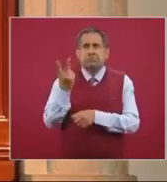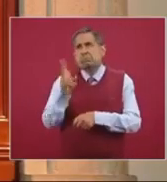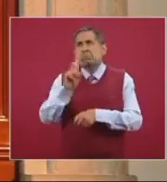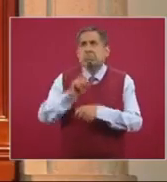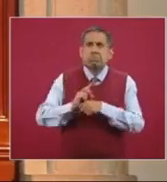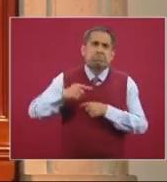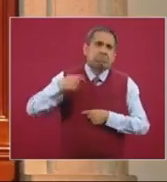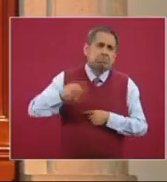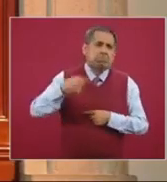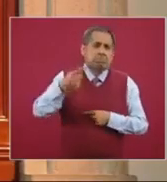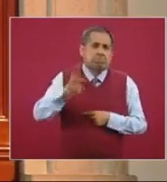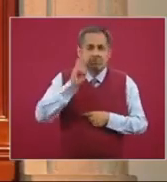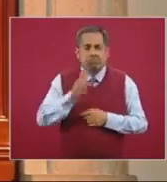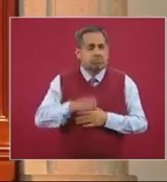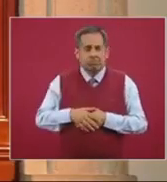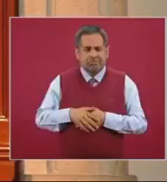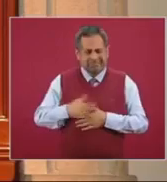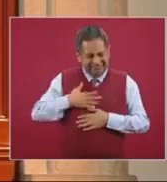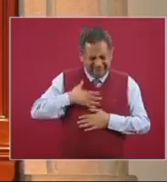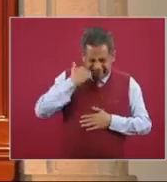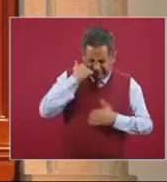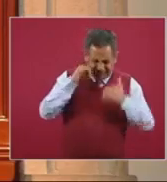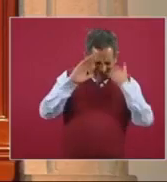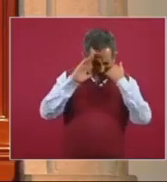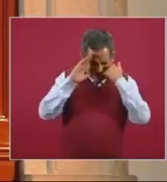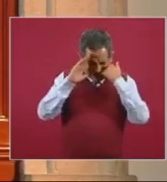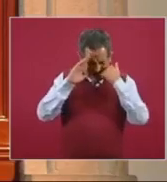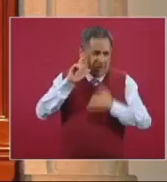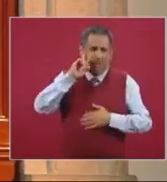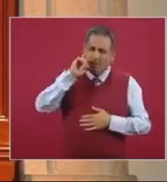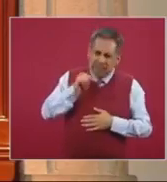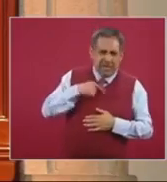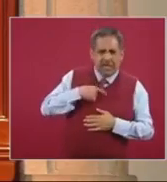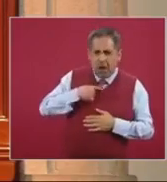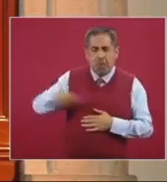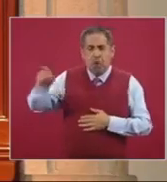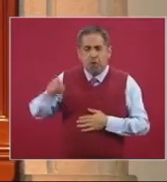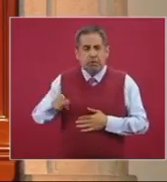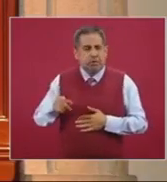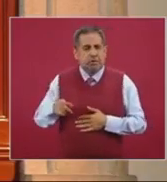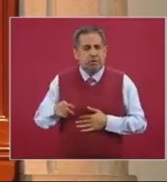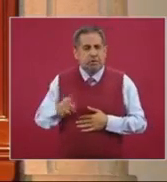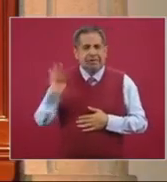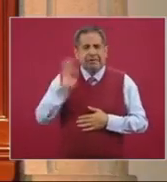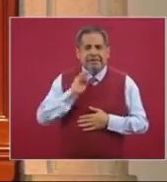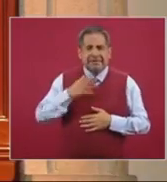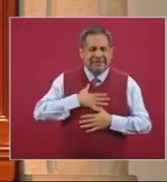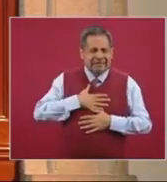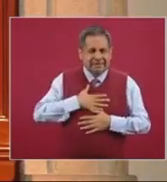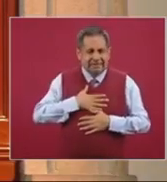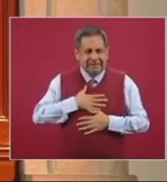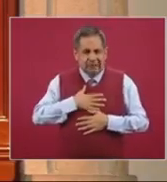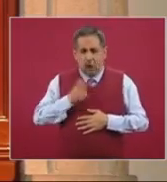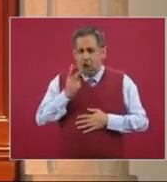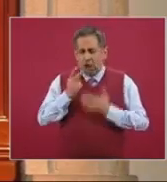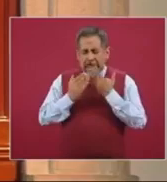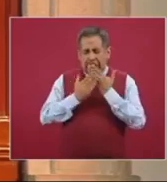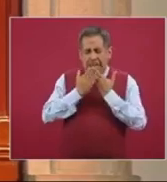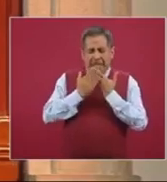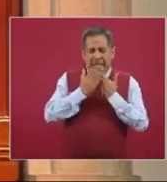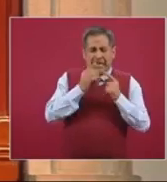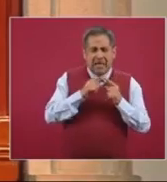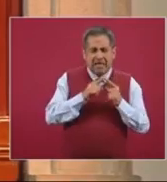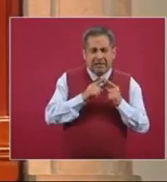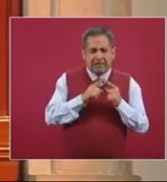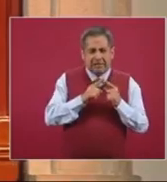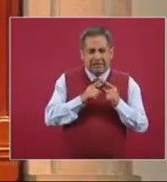días. Al día siguiente de que tenga estos síntomas, vaya. Si estos síntomas le aquejan a las 2 de la madrugada, quizá